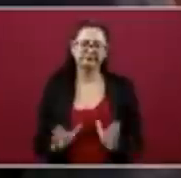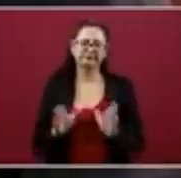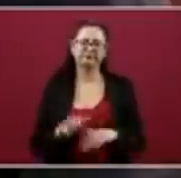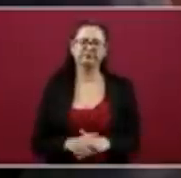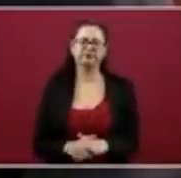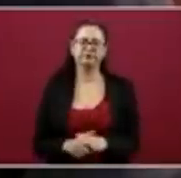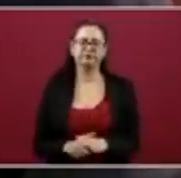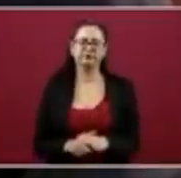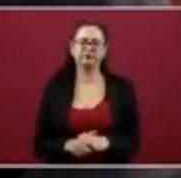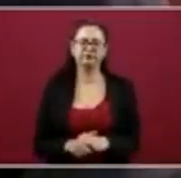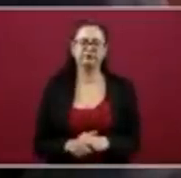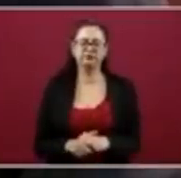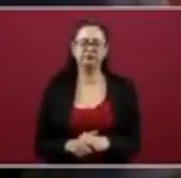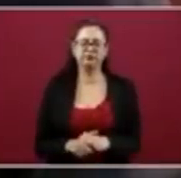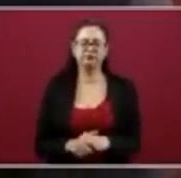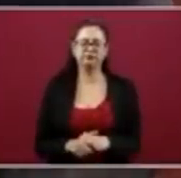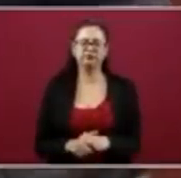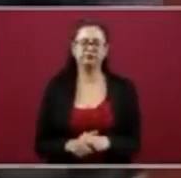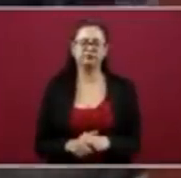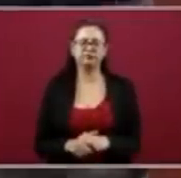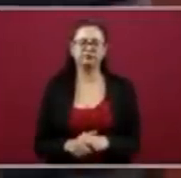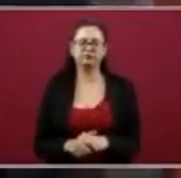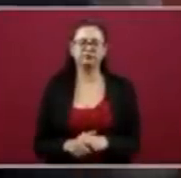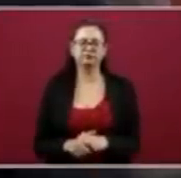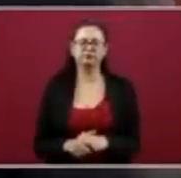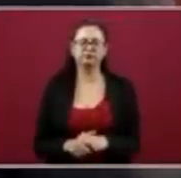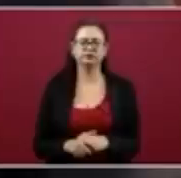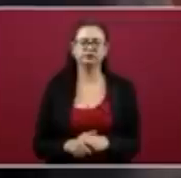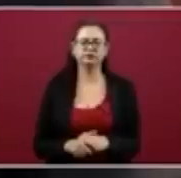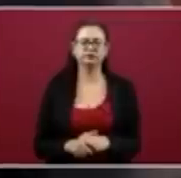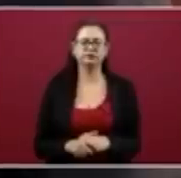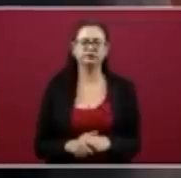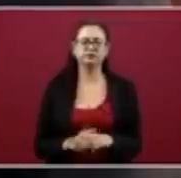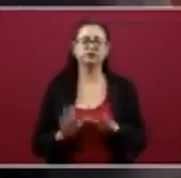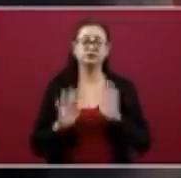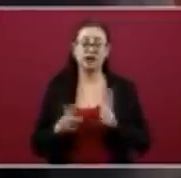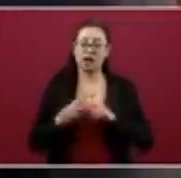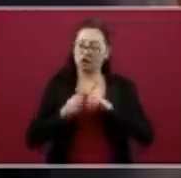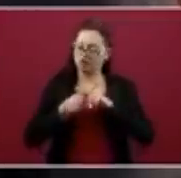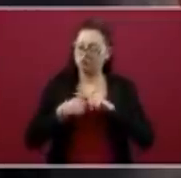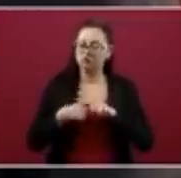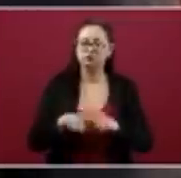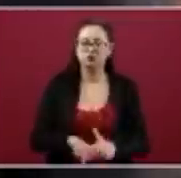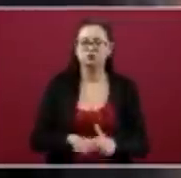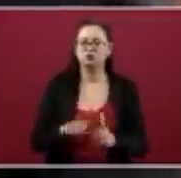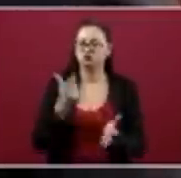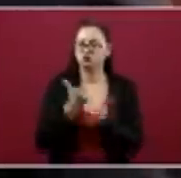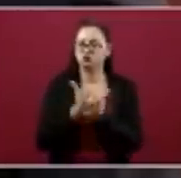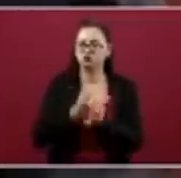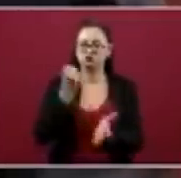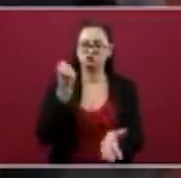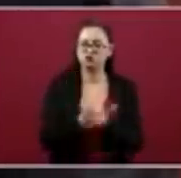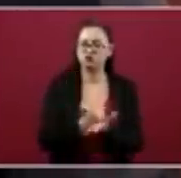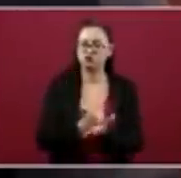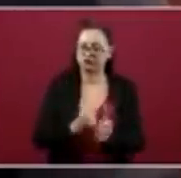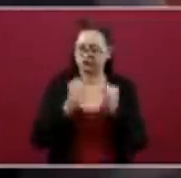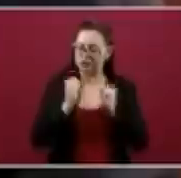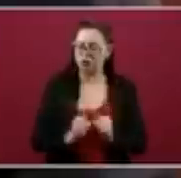Ya empezamos con los precios de garantía, más que es un